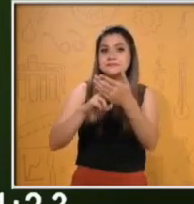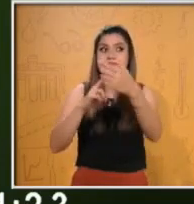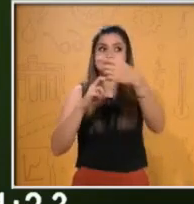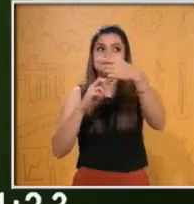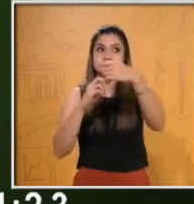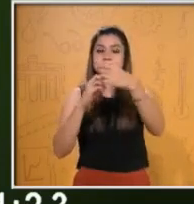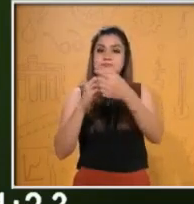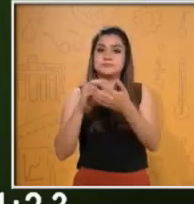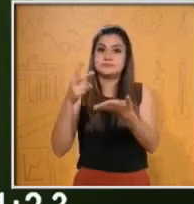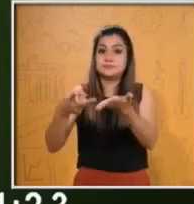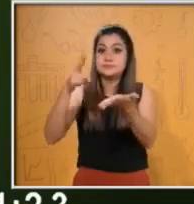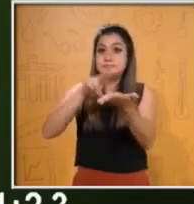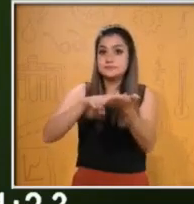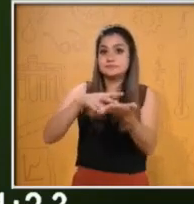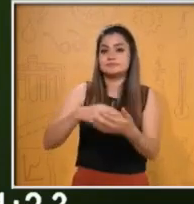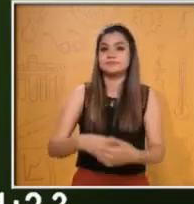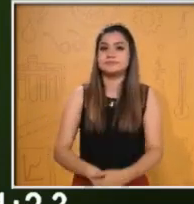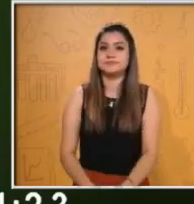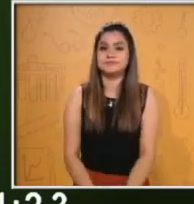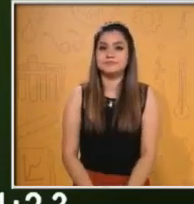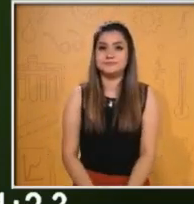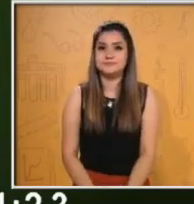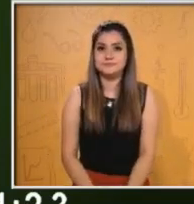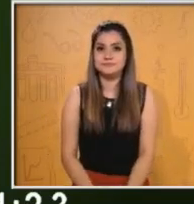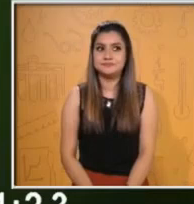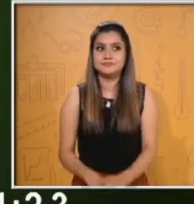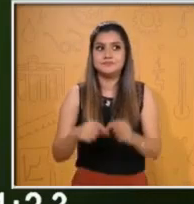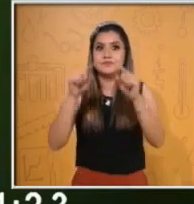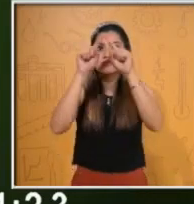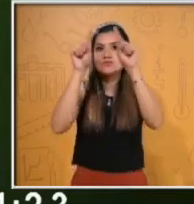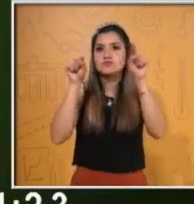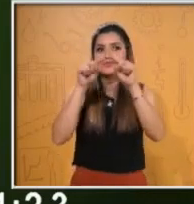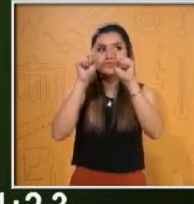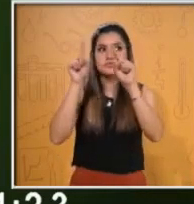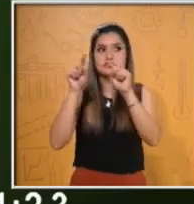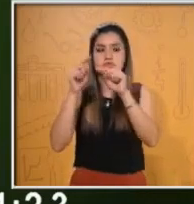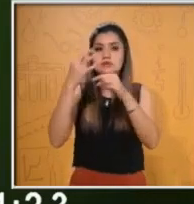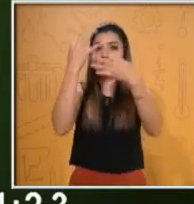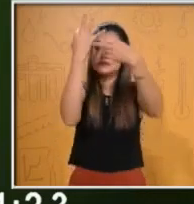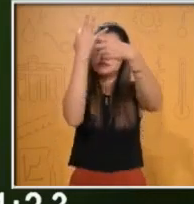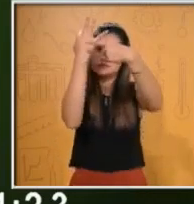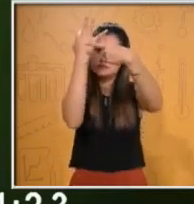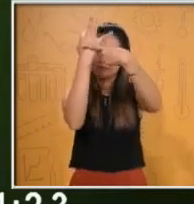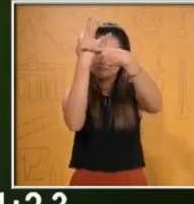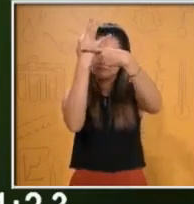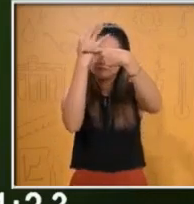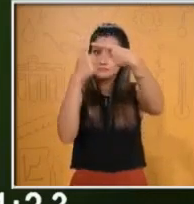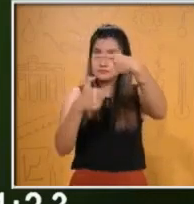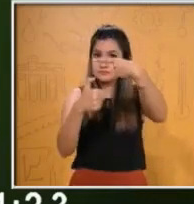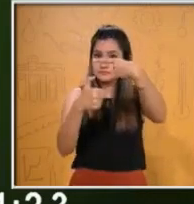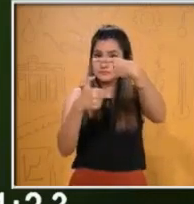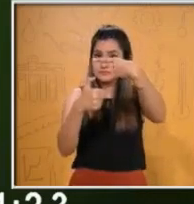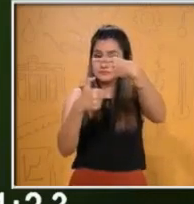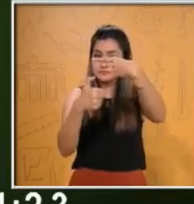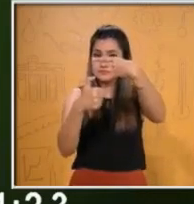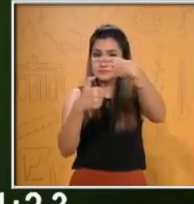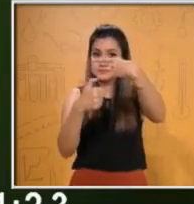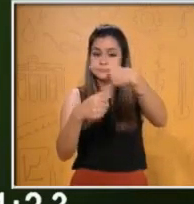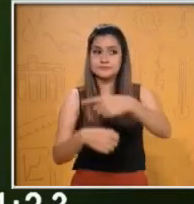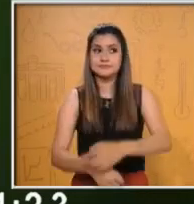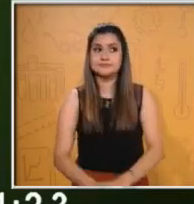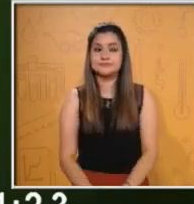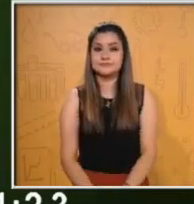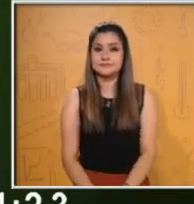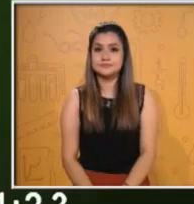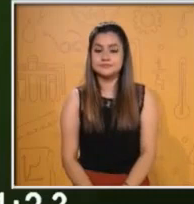el doble de un octavo? Bueno, primero vamos a ver las tarjetitas. Muy bien. 3/6. 3/6, profe Ricky. Te dice que lo conviertes